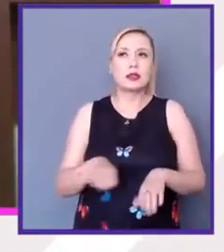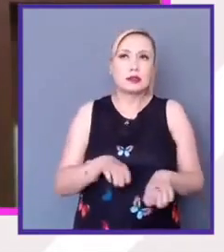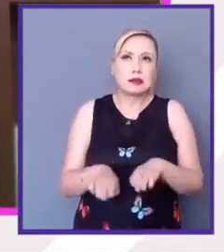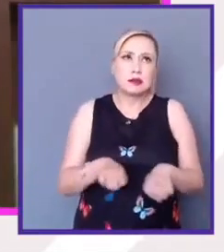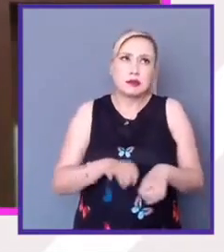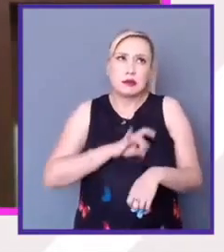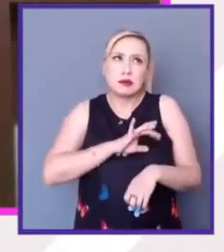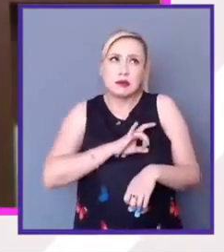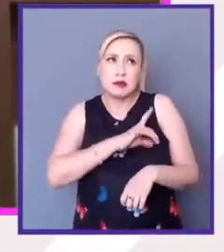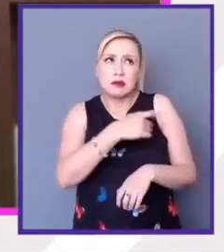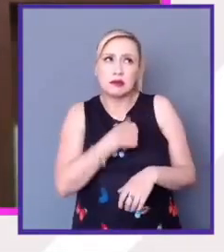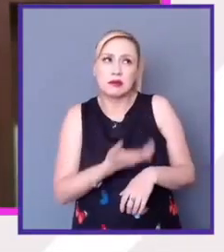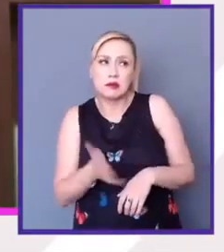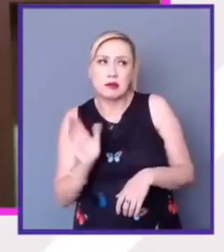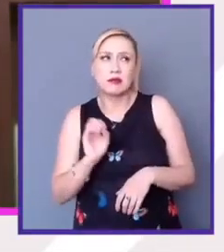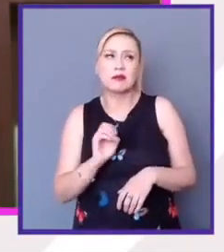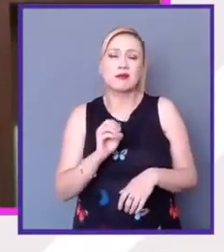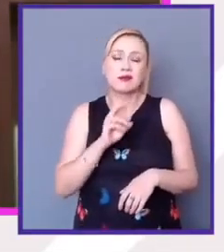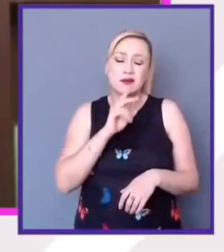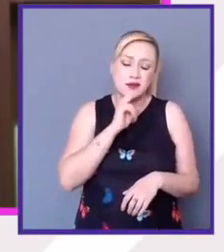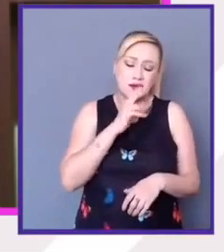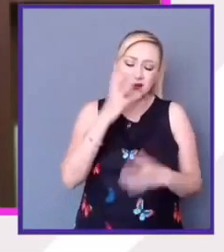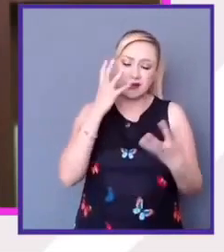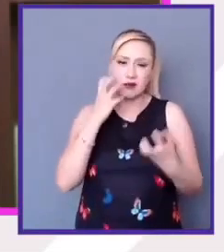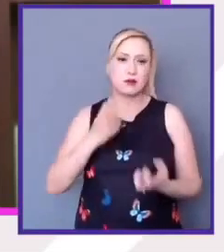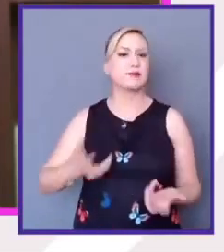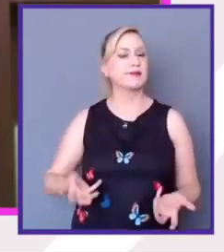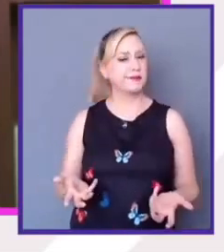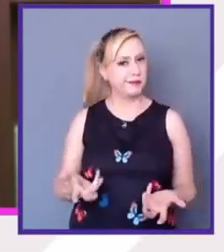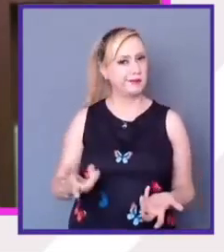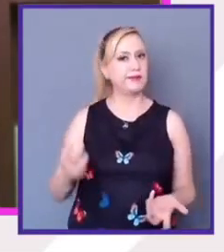que existan al interior de las empresas? Ahorita